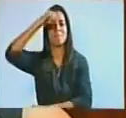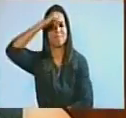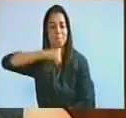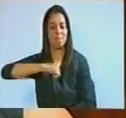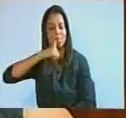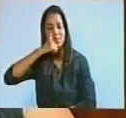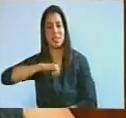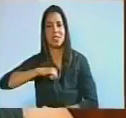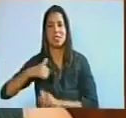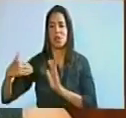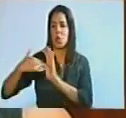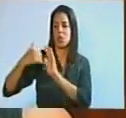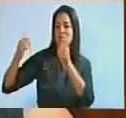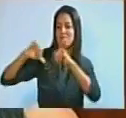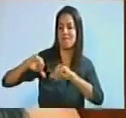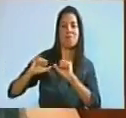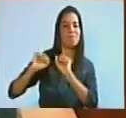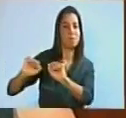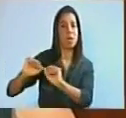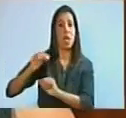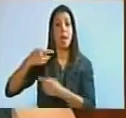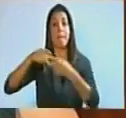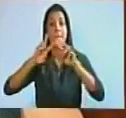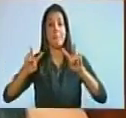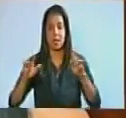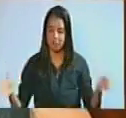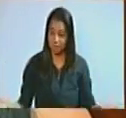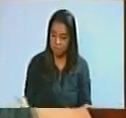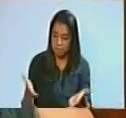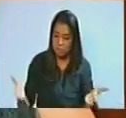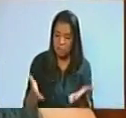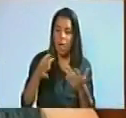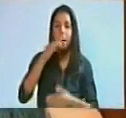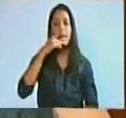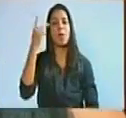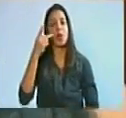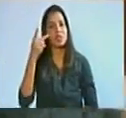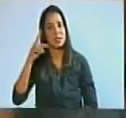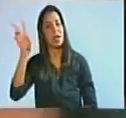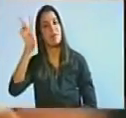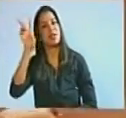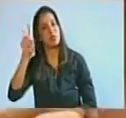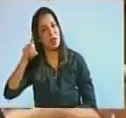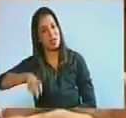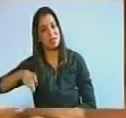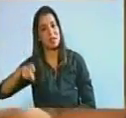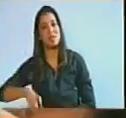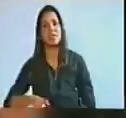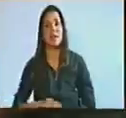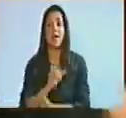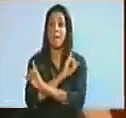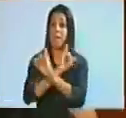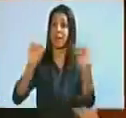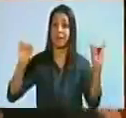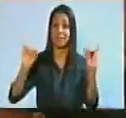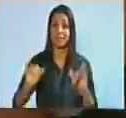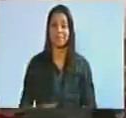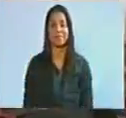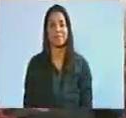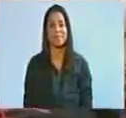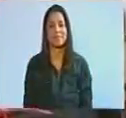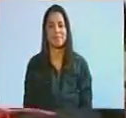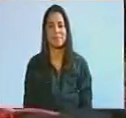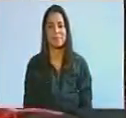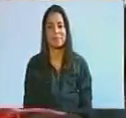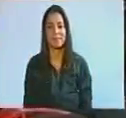seguir fortaleciendo la paz social y política que tanto necesita nuestro país. Es todo, ciudadana presidenta.